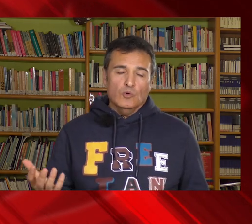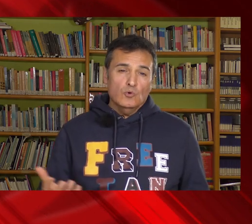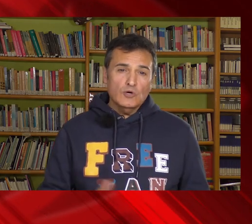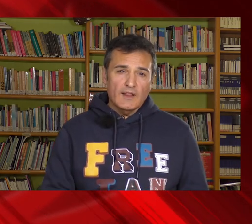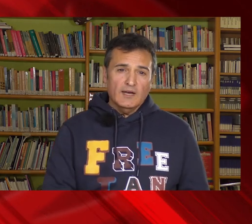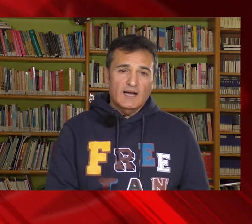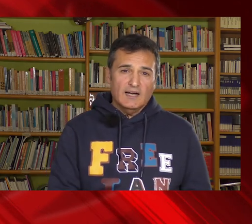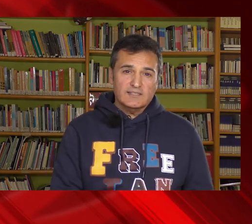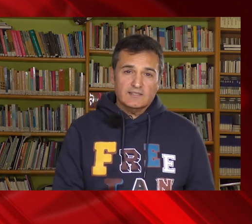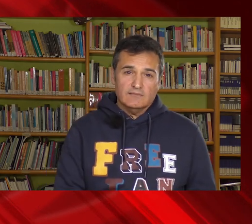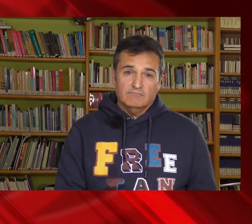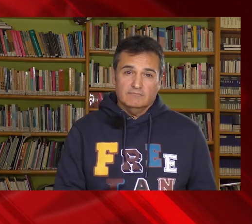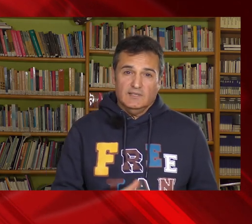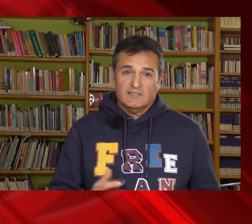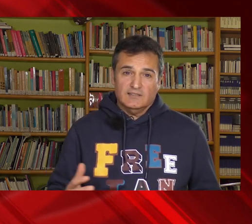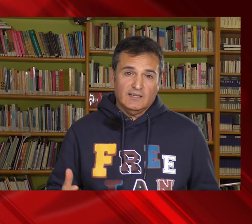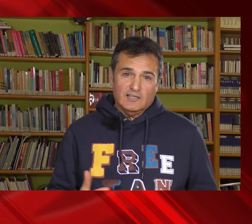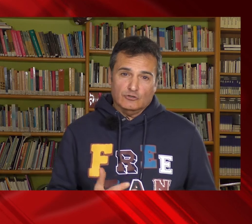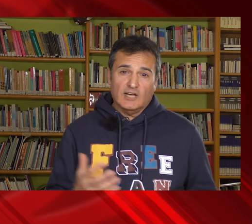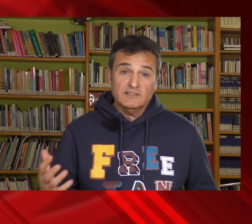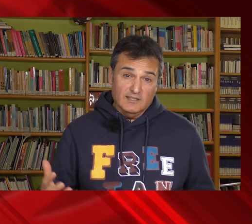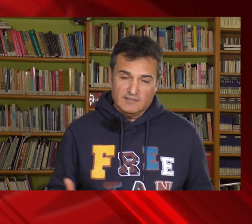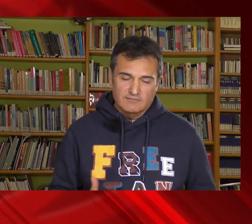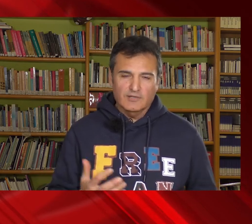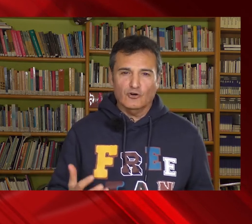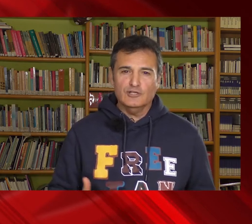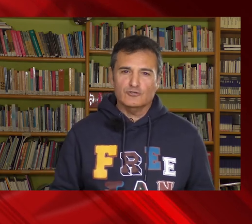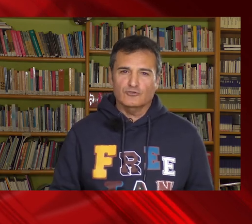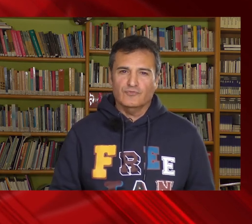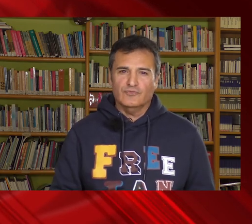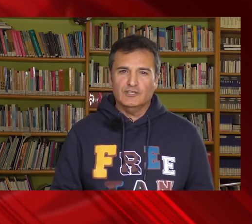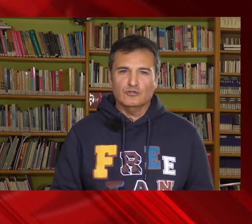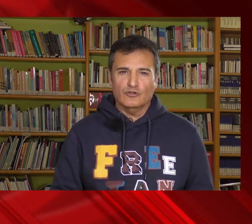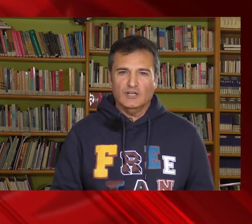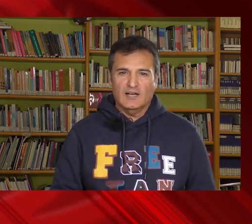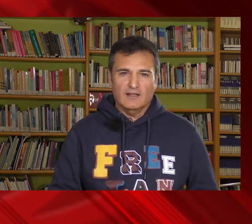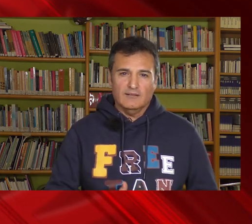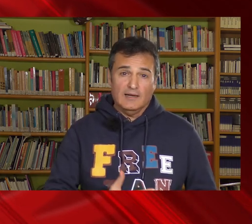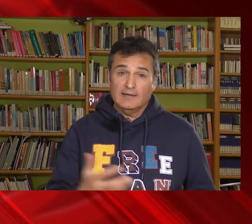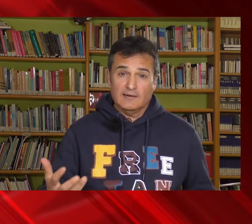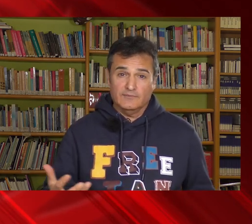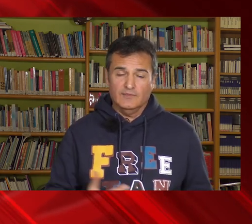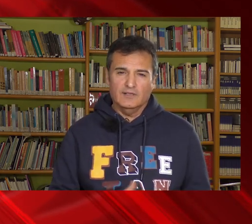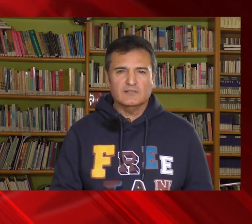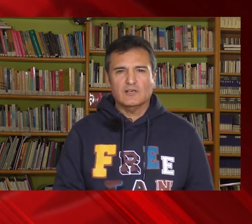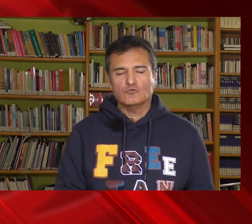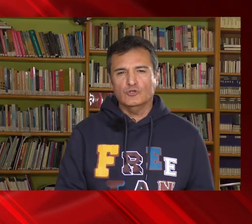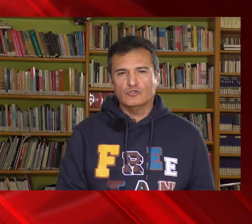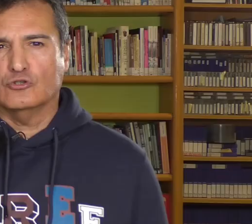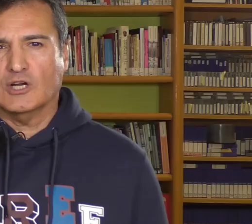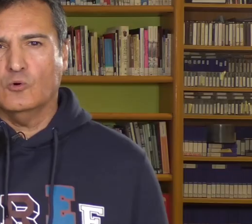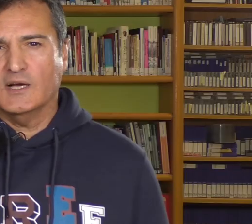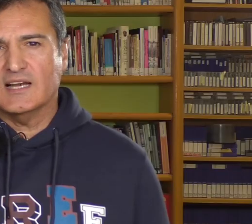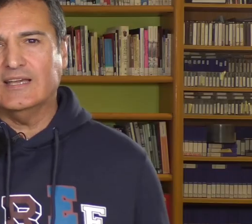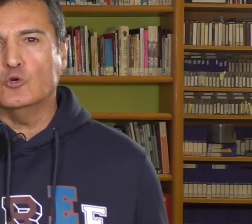Cuba. Una de las estrategias o tácticas, mejor dicho, dentro de la guerra de Estados